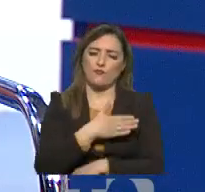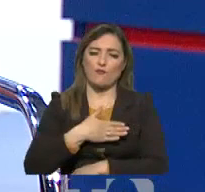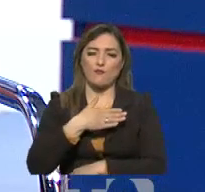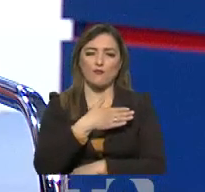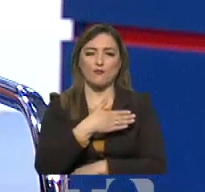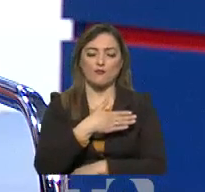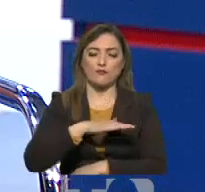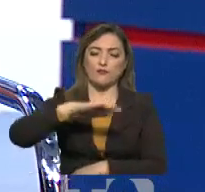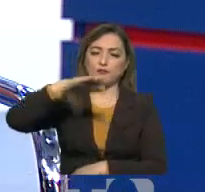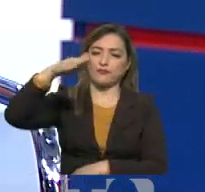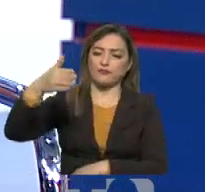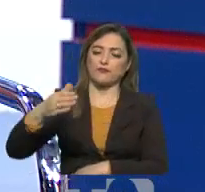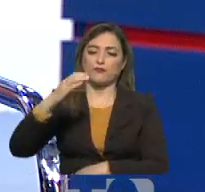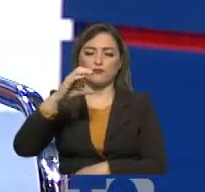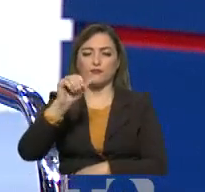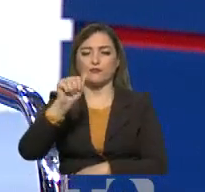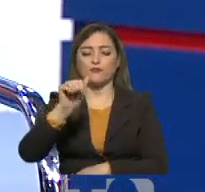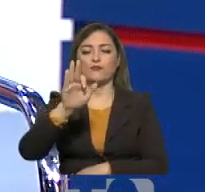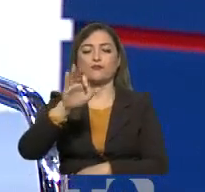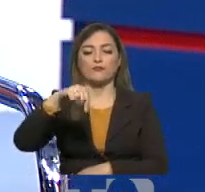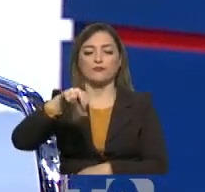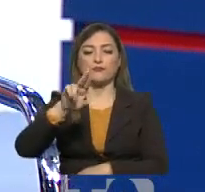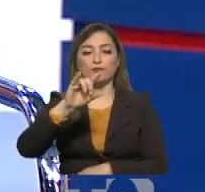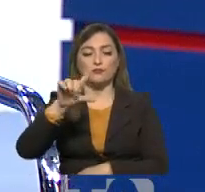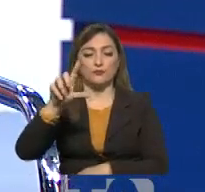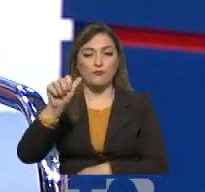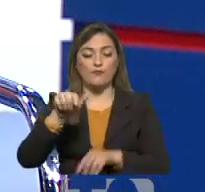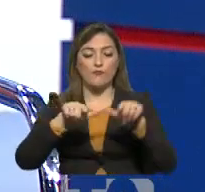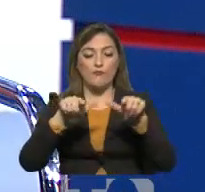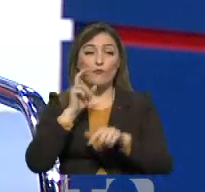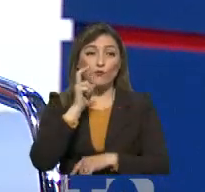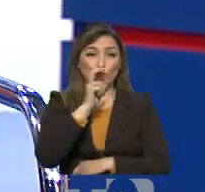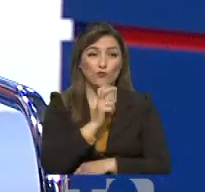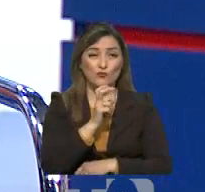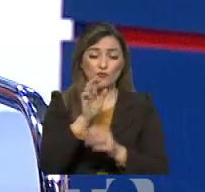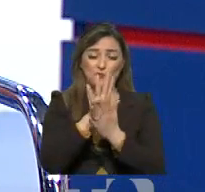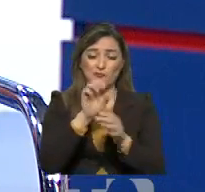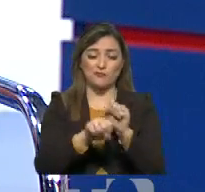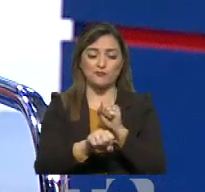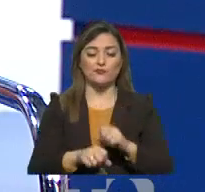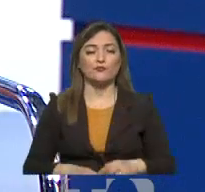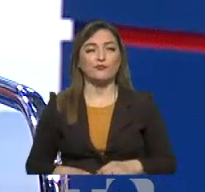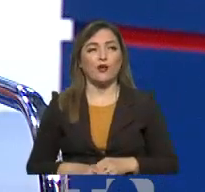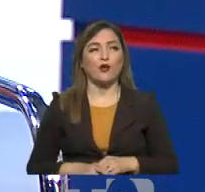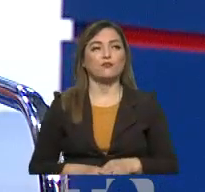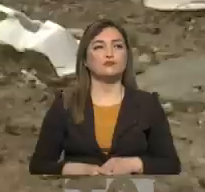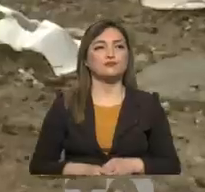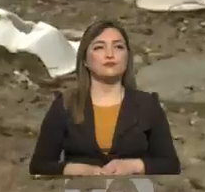acumulada en el Cerro Catequilla, ya que al ser un sector turístico perjudica la imagen del lugar y la afluencia de